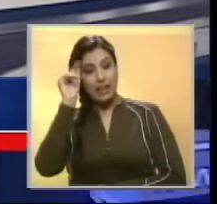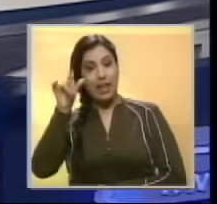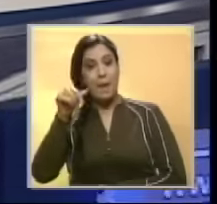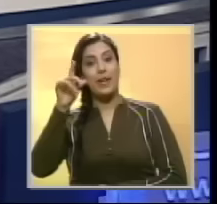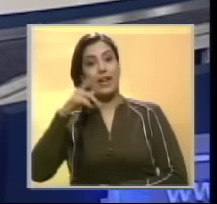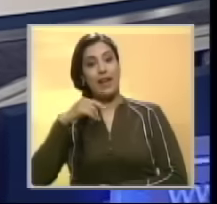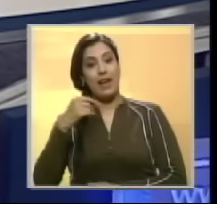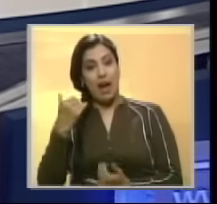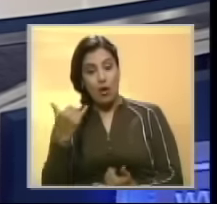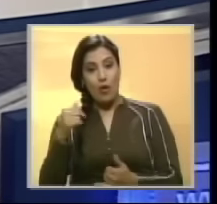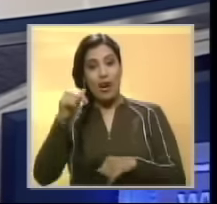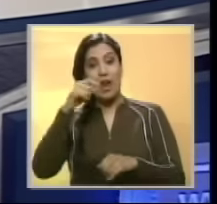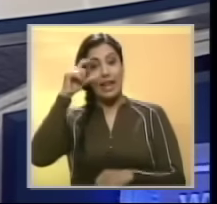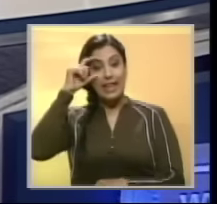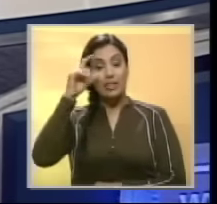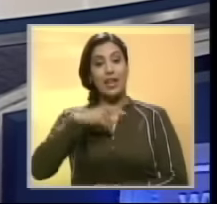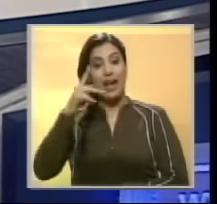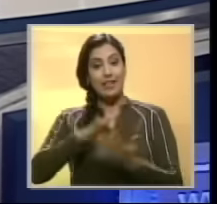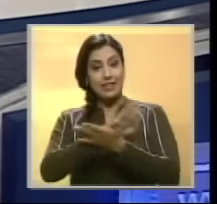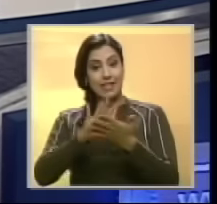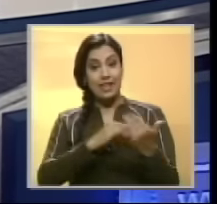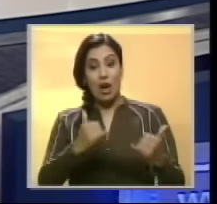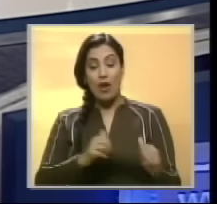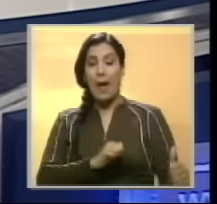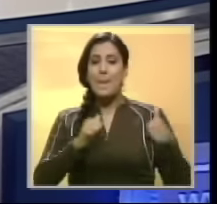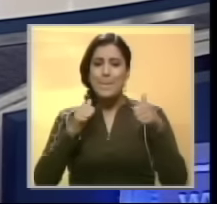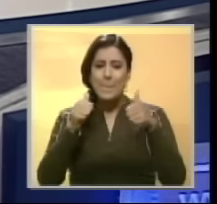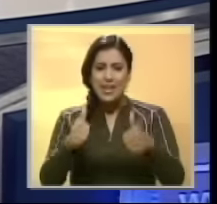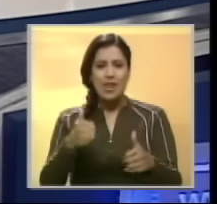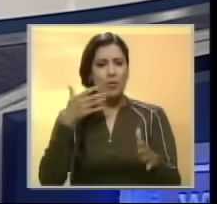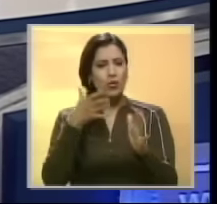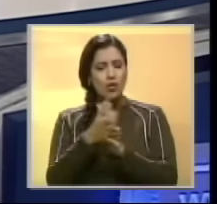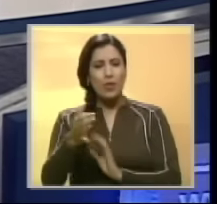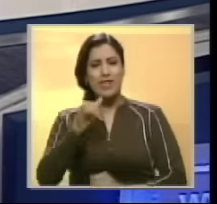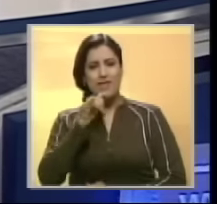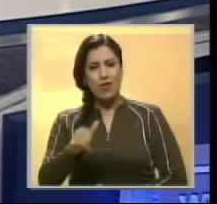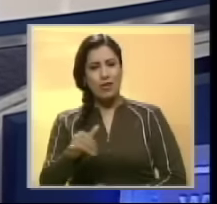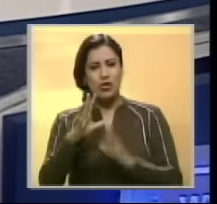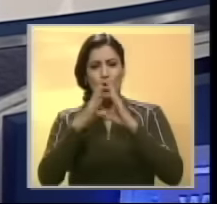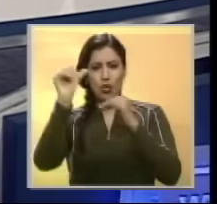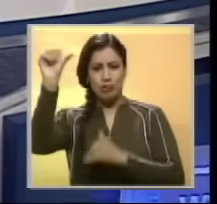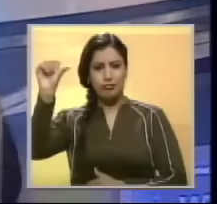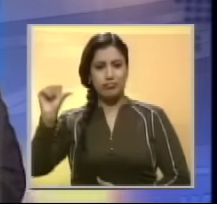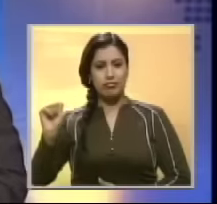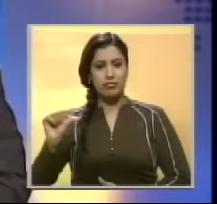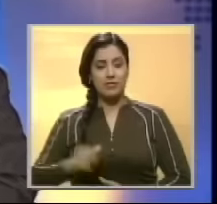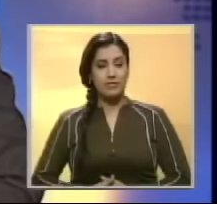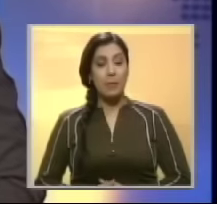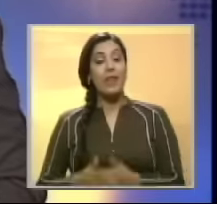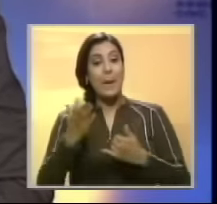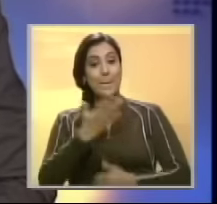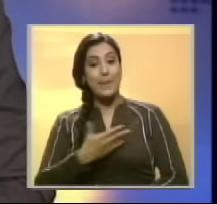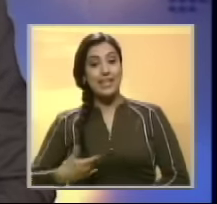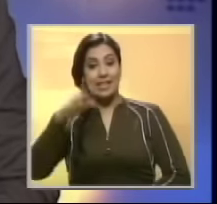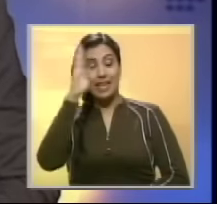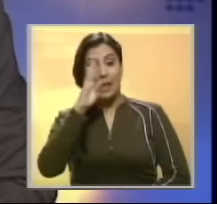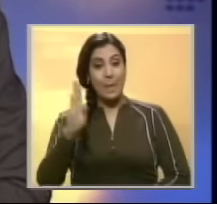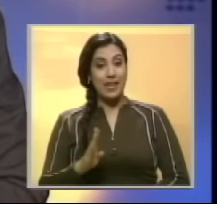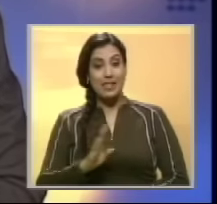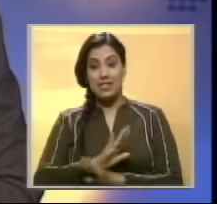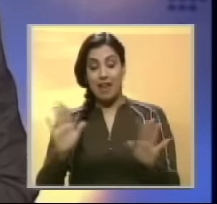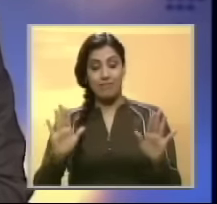endrina lpez Néstor Brito Holanda quien les habla vamos a iniciar con las informaciones y todos sus detalles la presidenta de Brasil Dilma